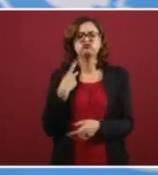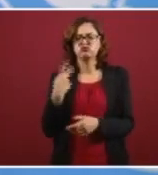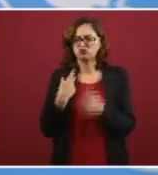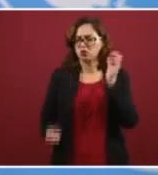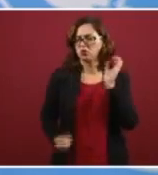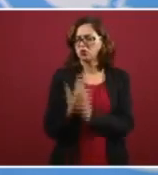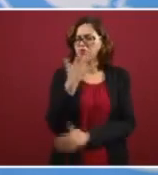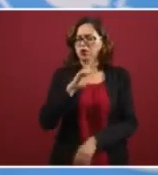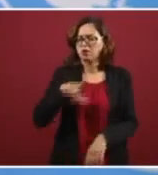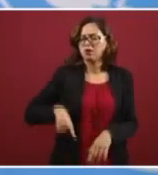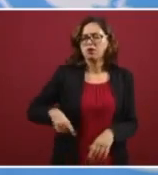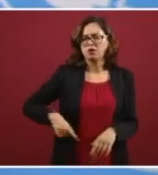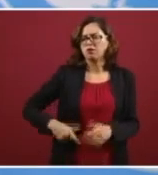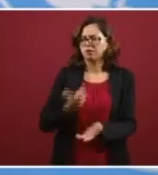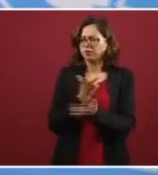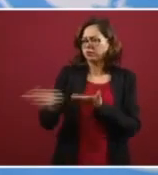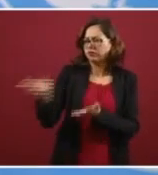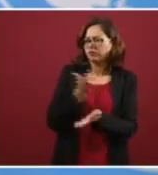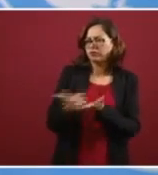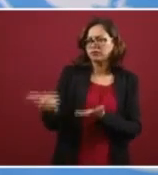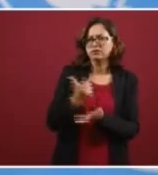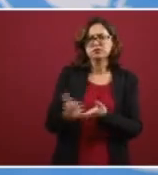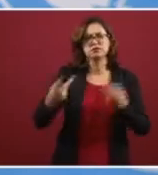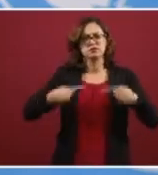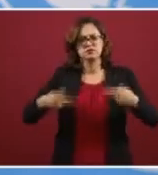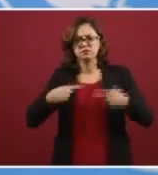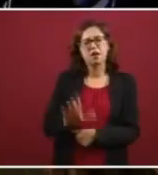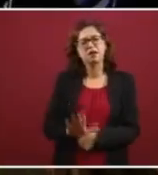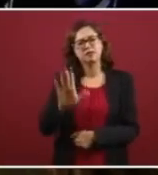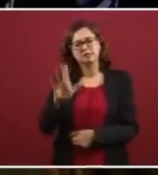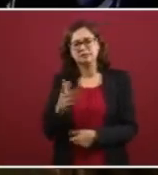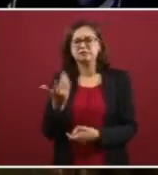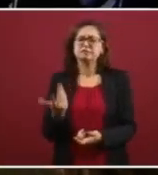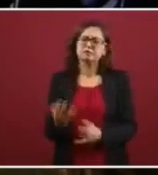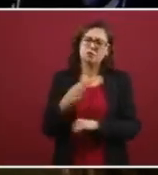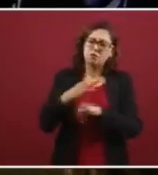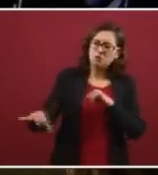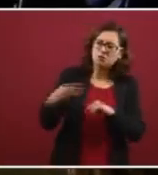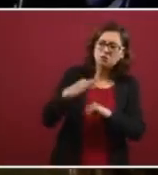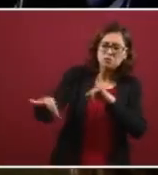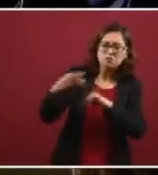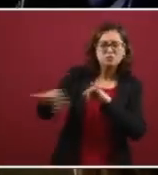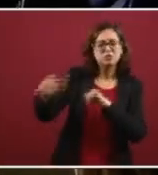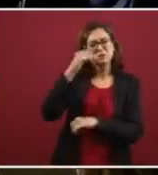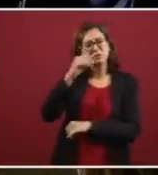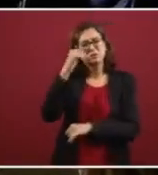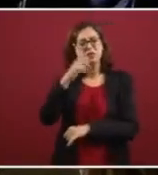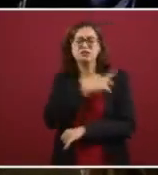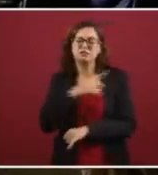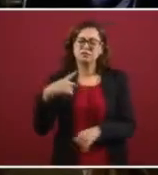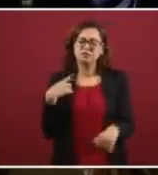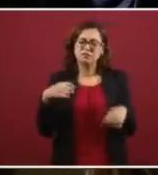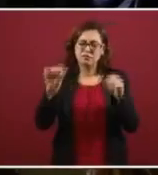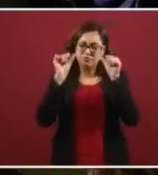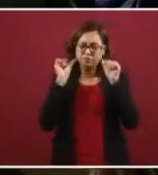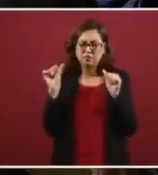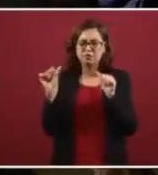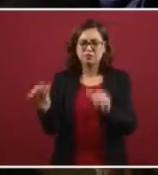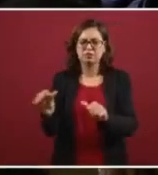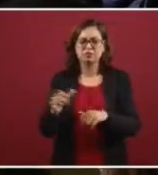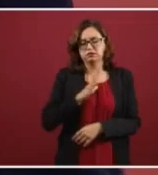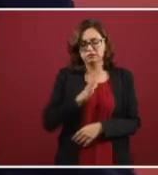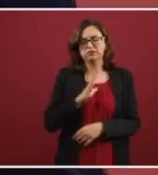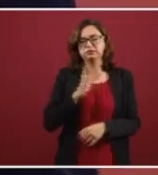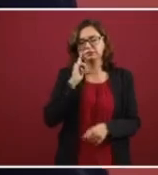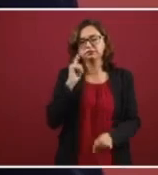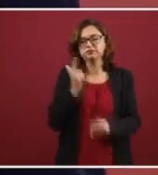incrementar los ingresos a los pueblos pobres, a los jóvenes nos parece fundamental rescatar a la juventud y